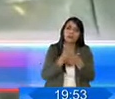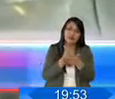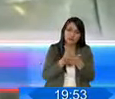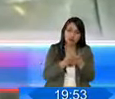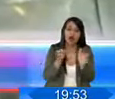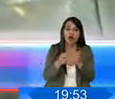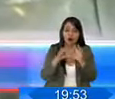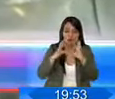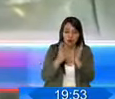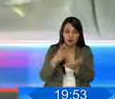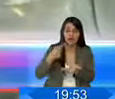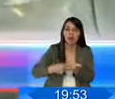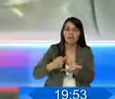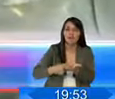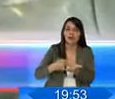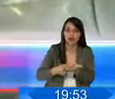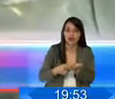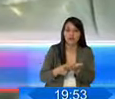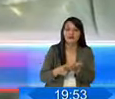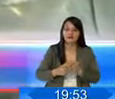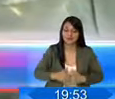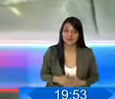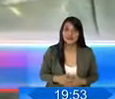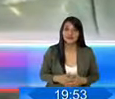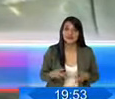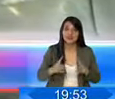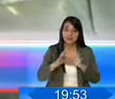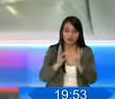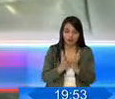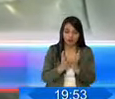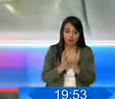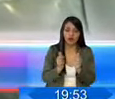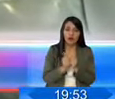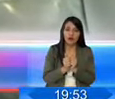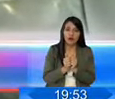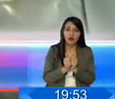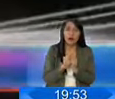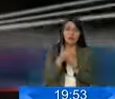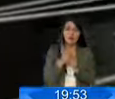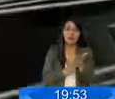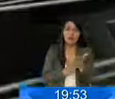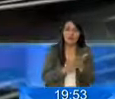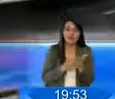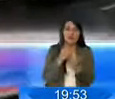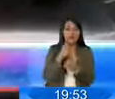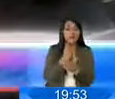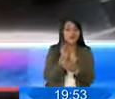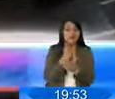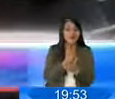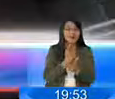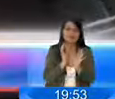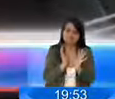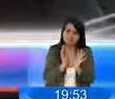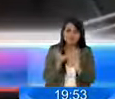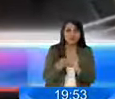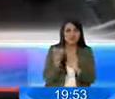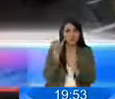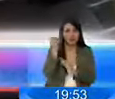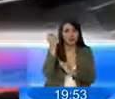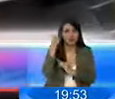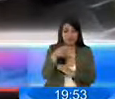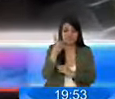nuestra especialidad, bolón de chicharrón y también el bolón de maduro, que lo hemos incorporado. La pareja esmeraldeña invirtió cerca